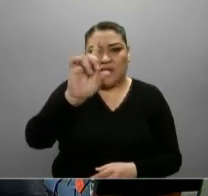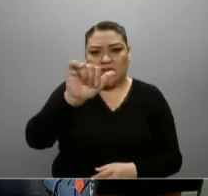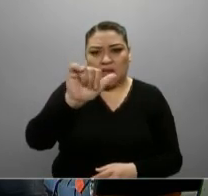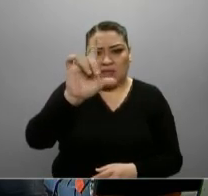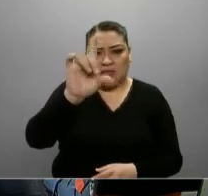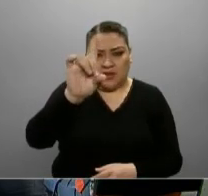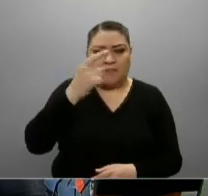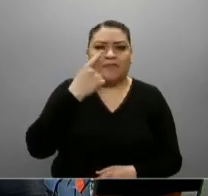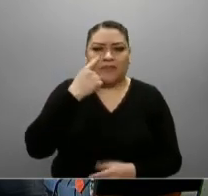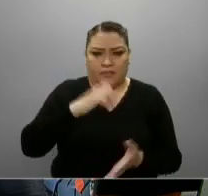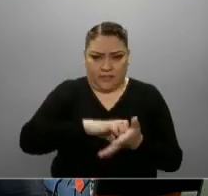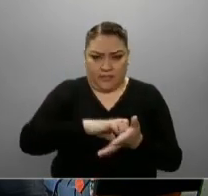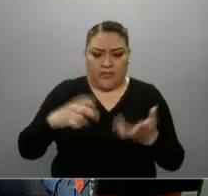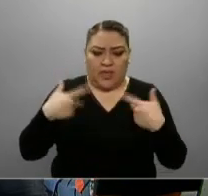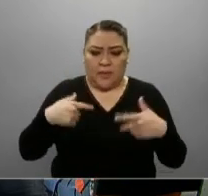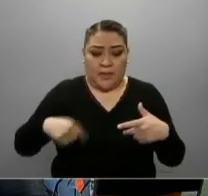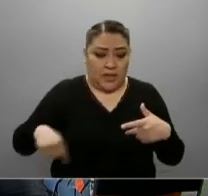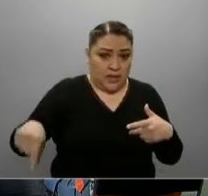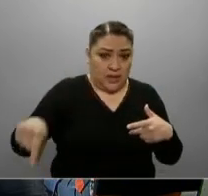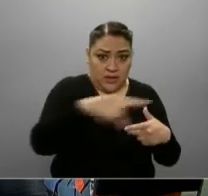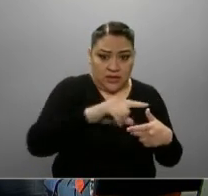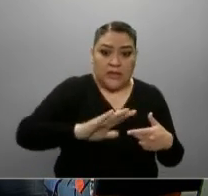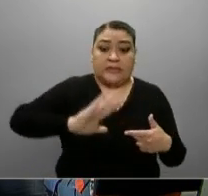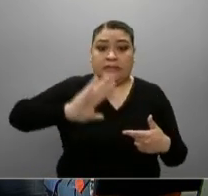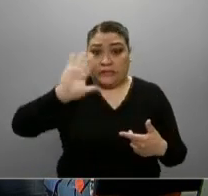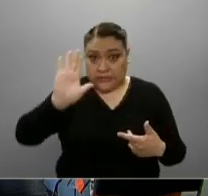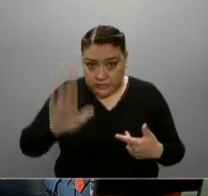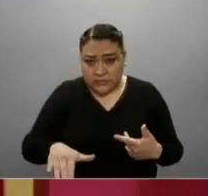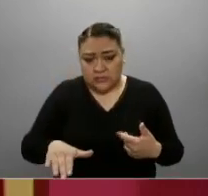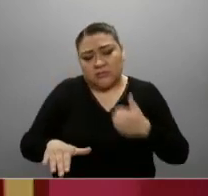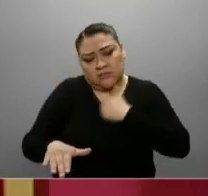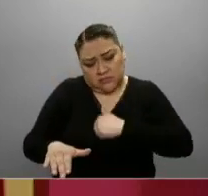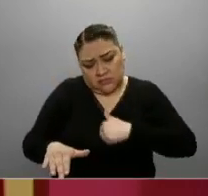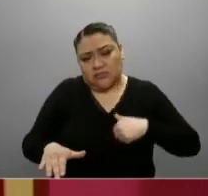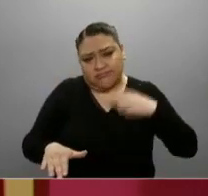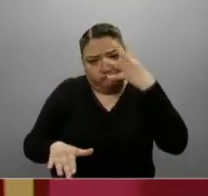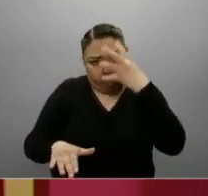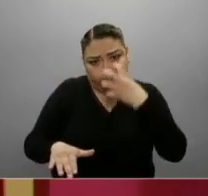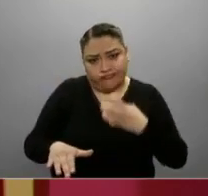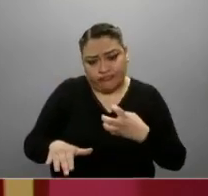número de personas que desafortunadamente han perdido la vida